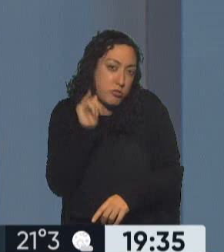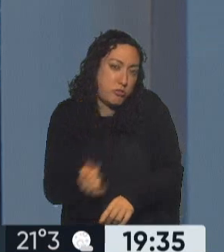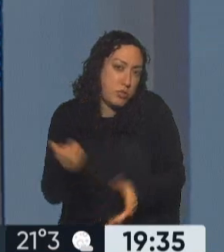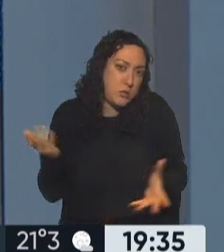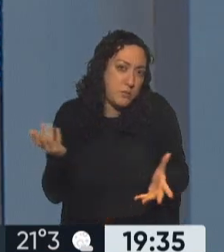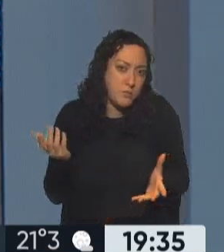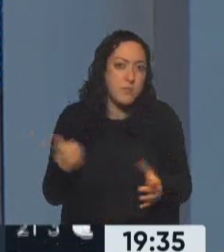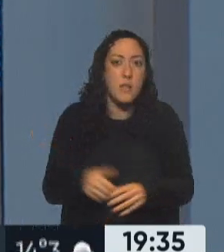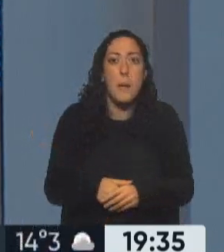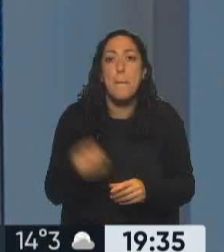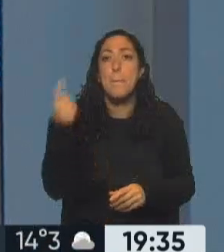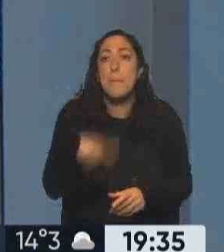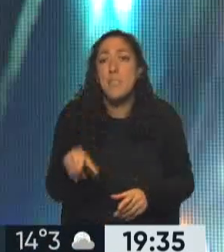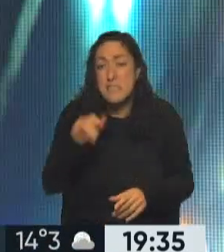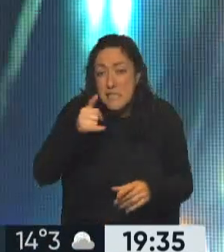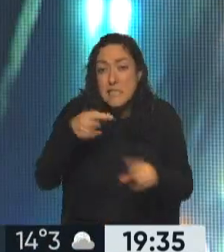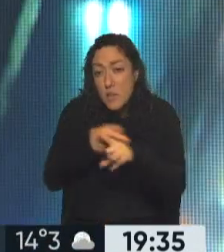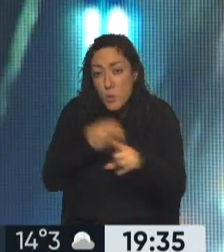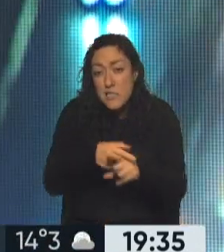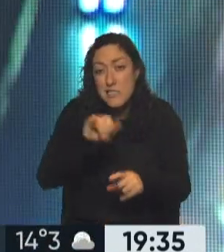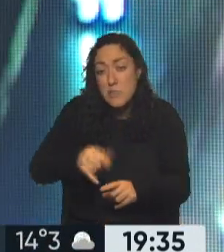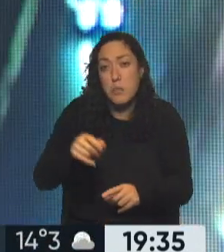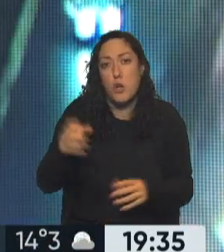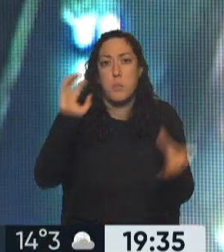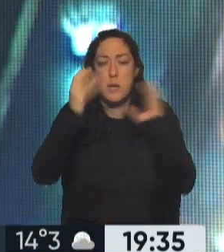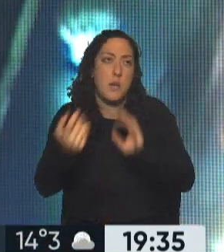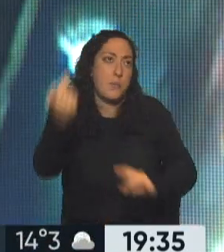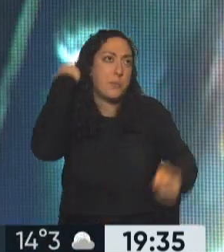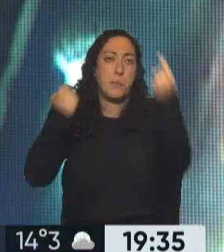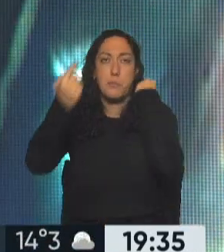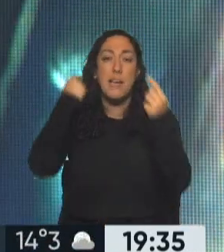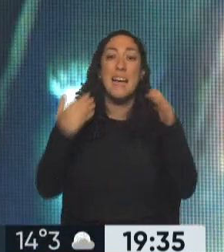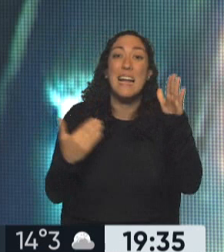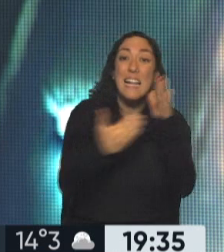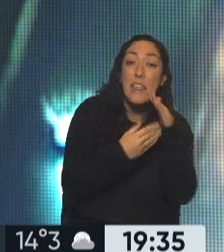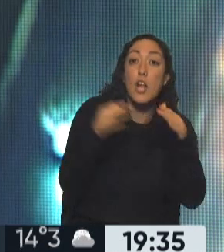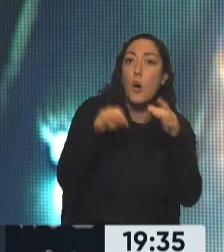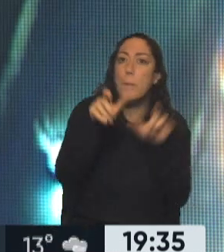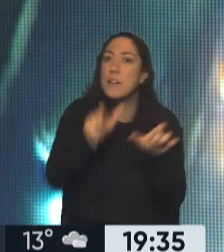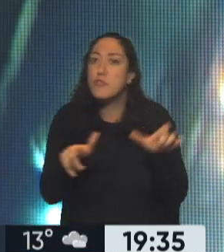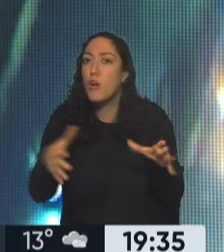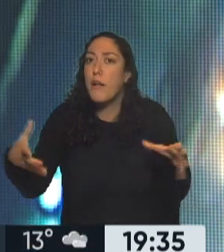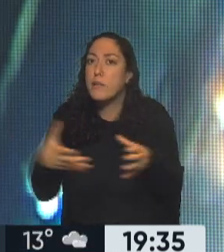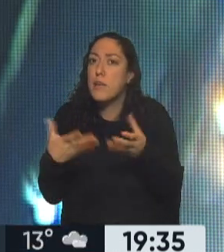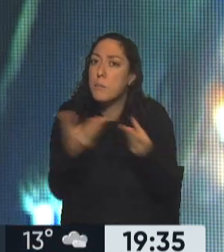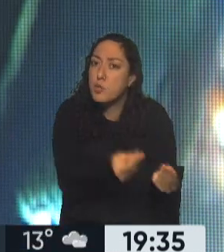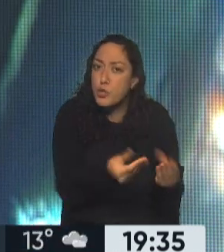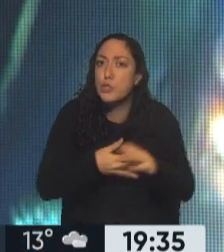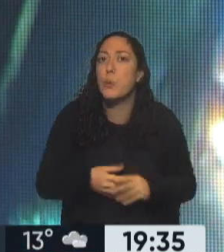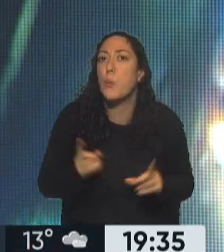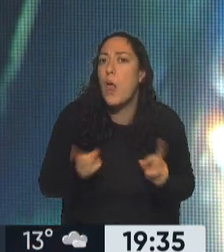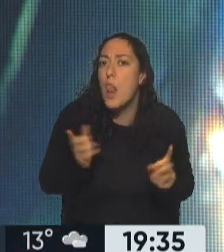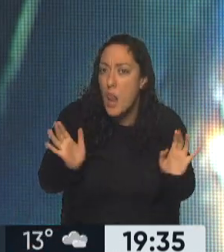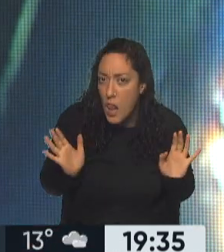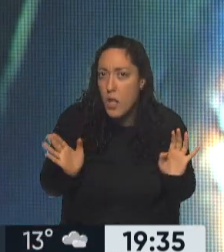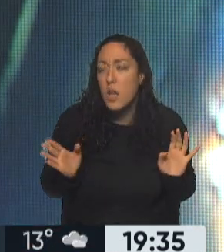Lo que digo es que no le entran las balas. Evidentemente el tema es si pensamos a los líderes o a las bases. O sea, yo creo que también hay algo que estamos viendo